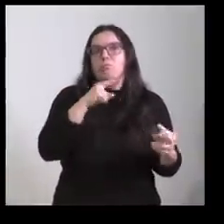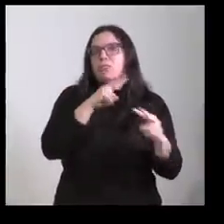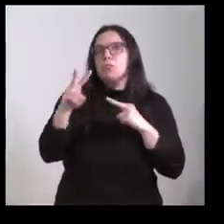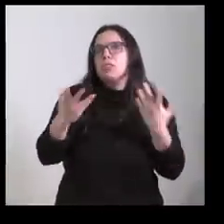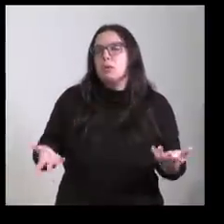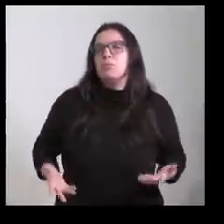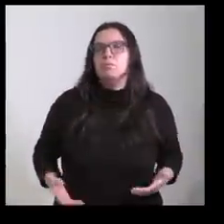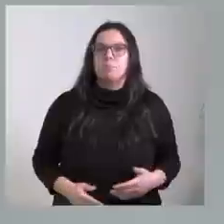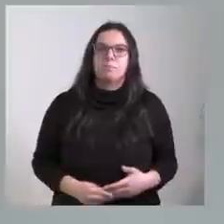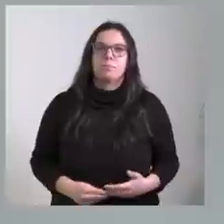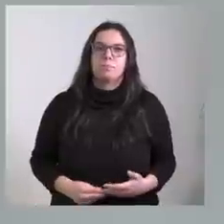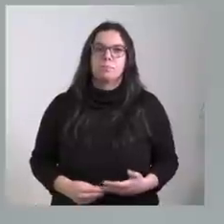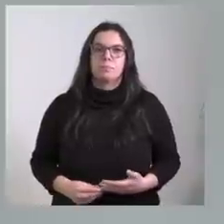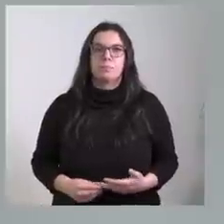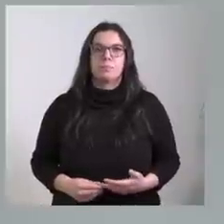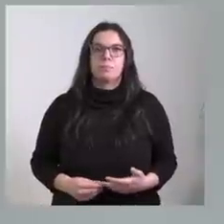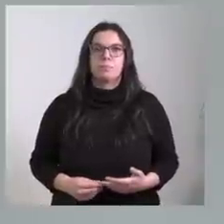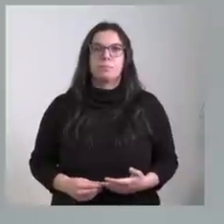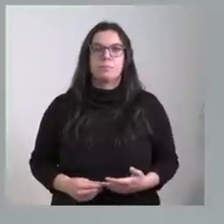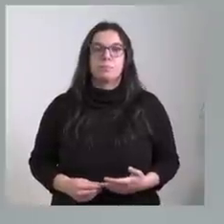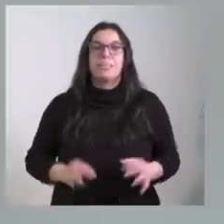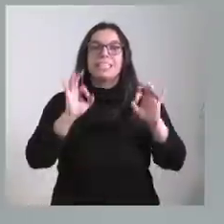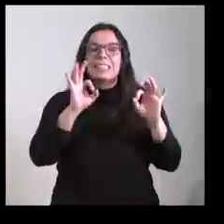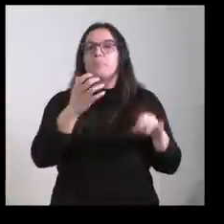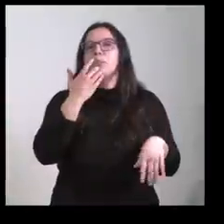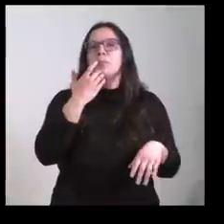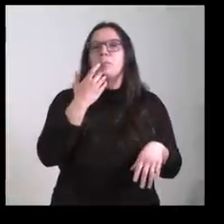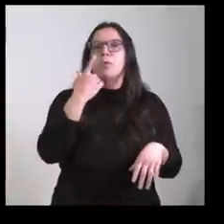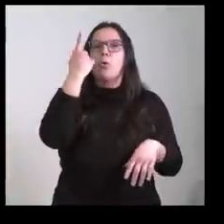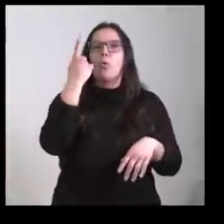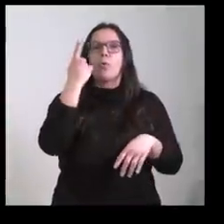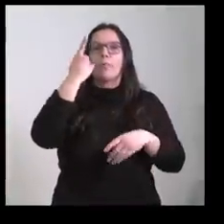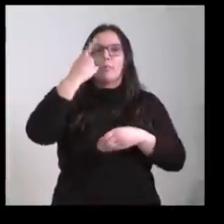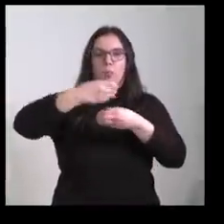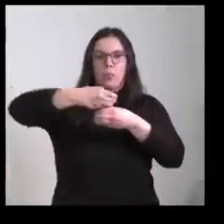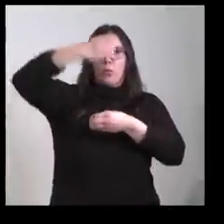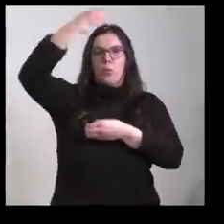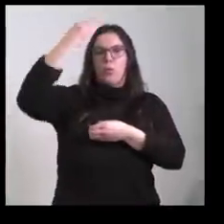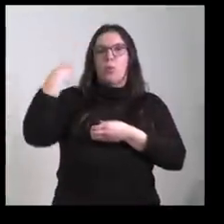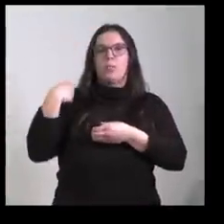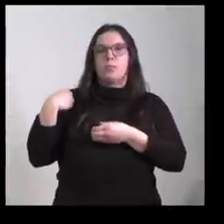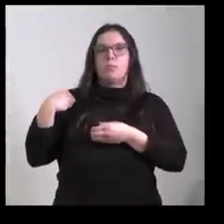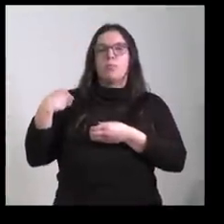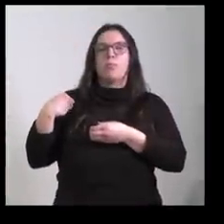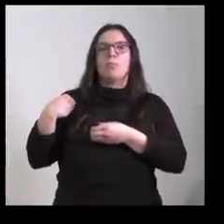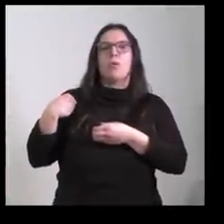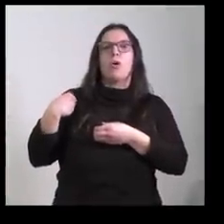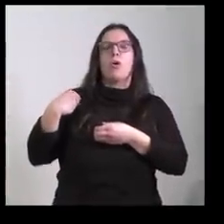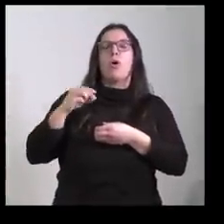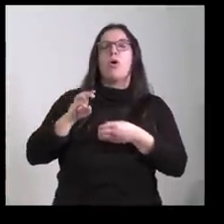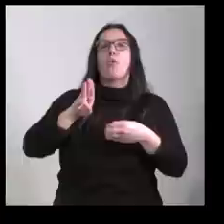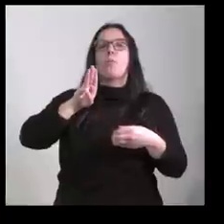responderles en concreto Bueno pues hay un obelisco del Puerto del pico de Ávila que al parecer ella se ha retirado